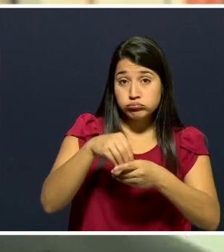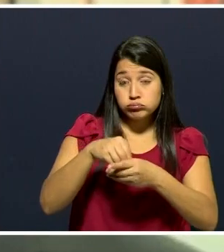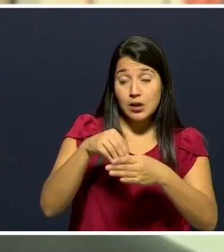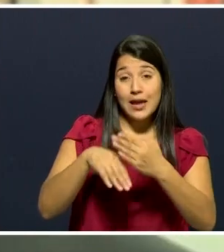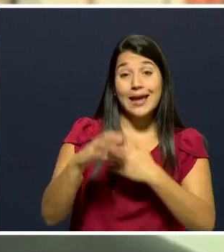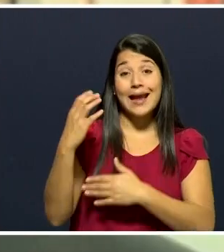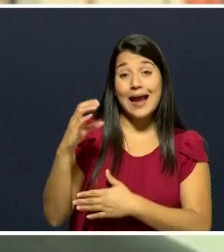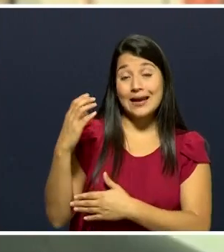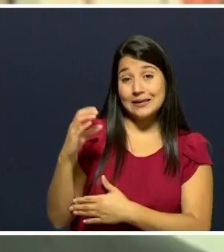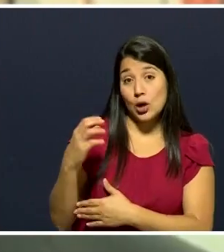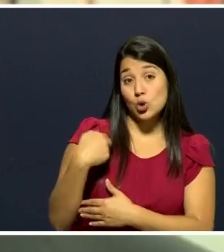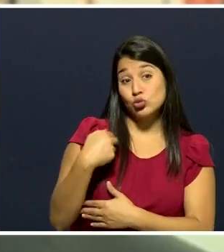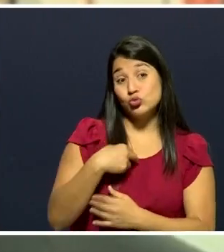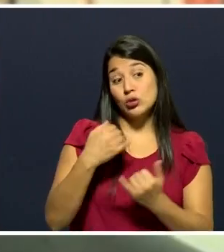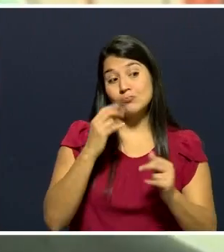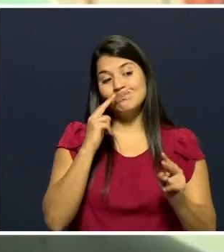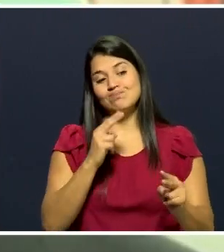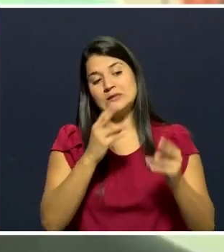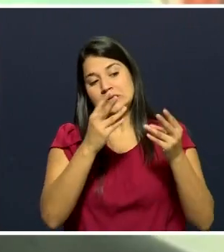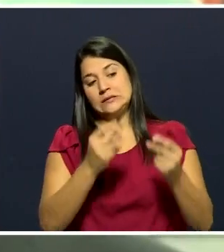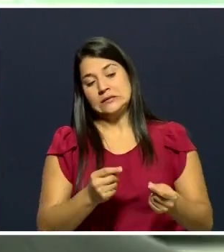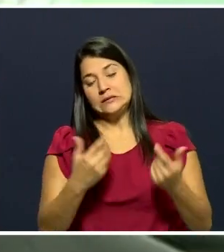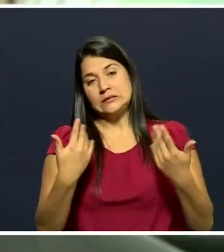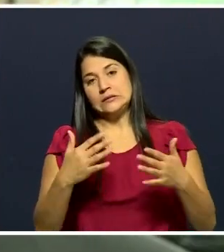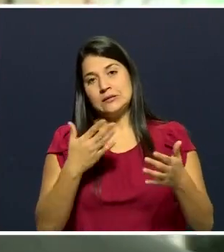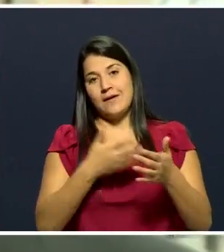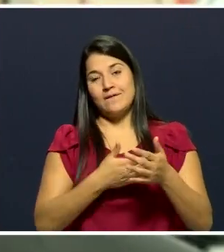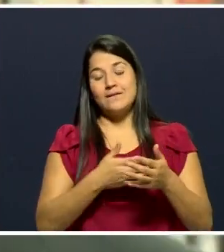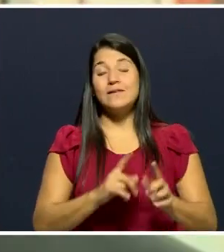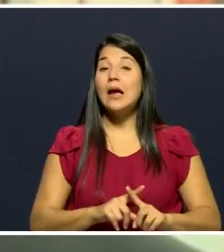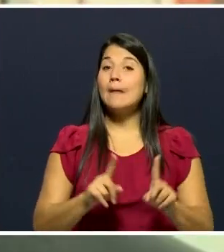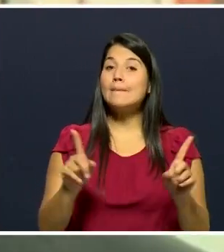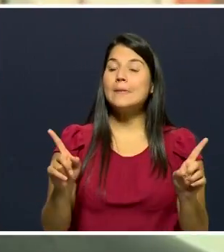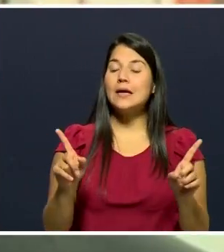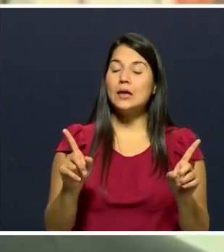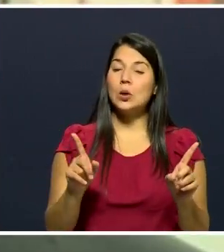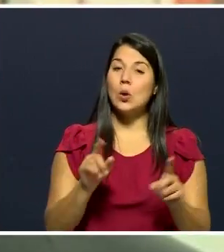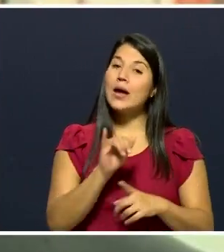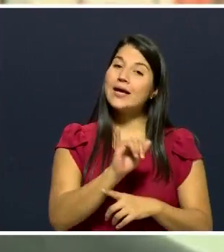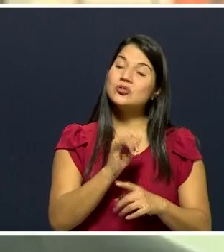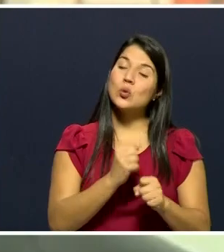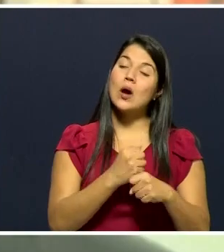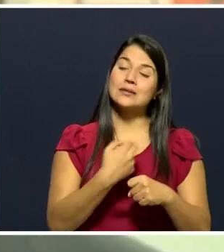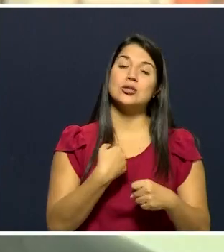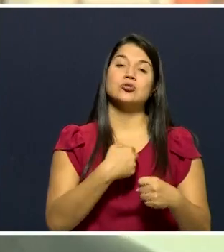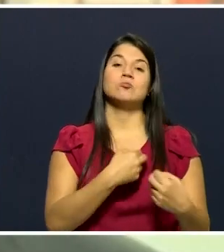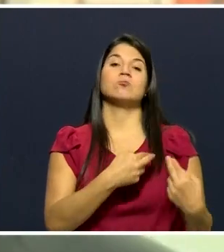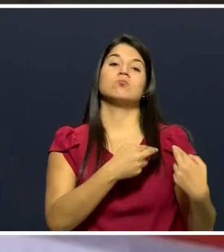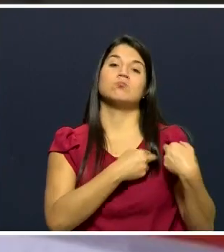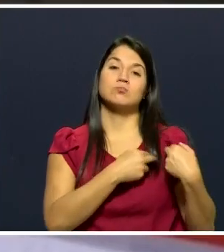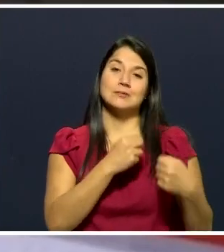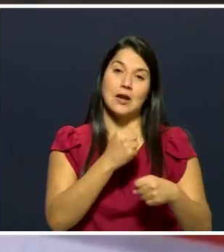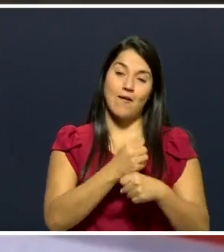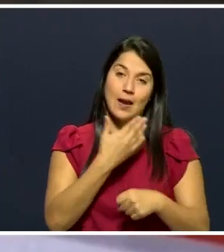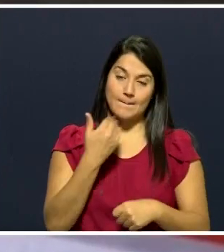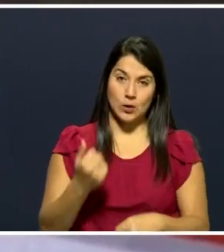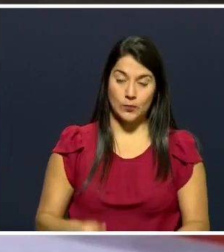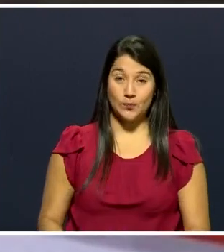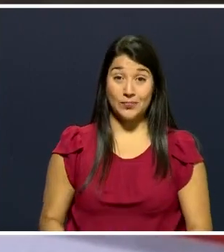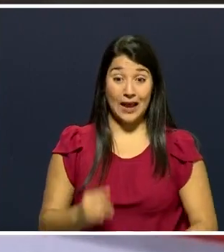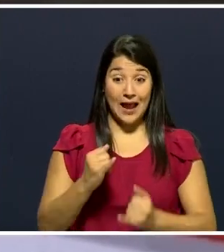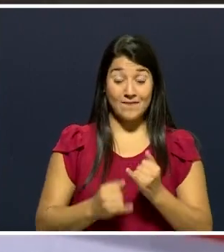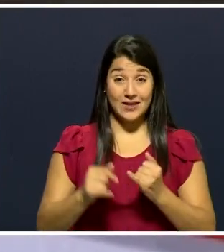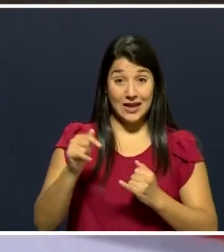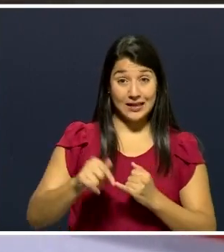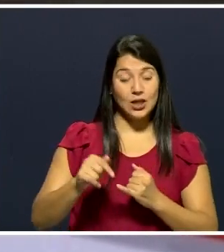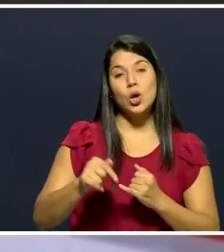encontramos las finanzas bastante golpeadas, pero eso nos obliga a ser más eficientes. Al final de esta